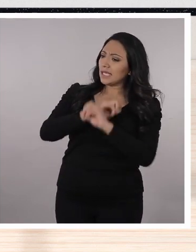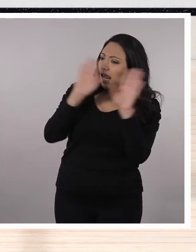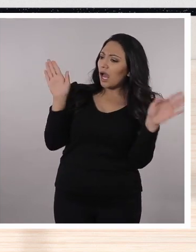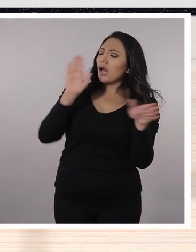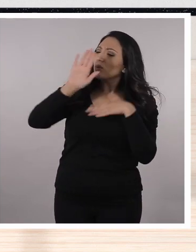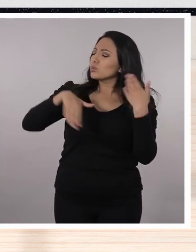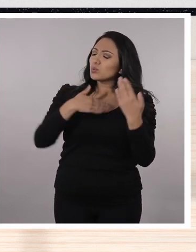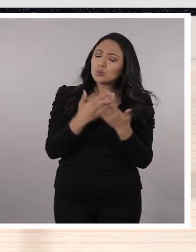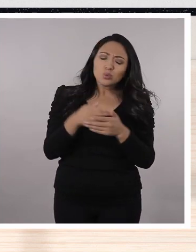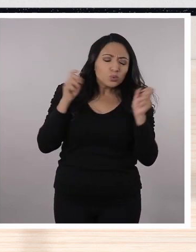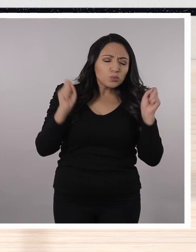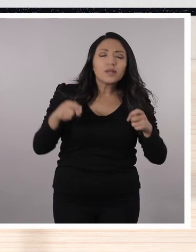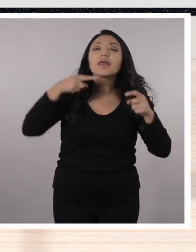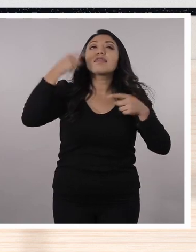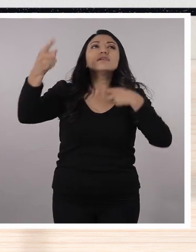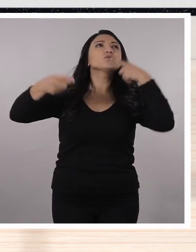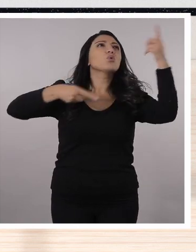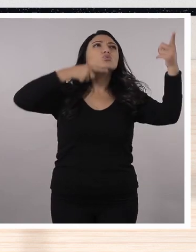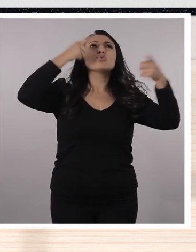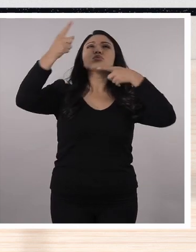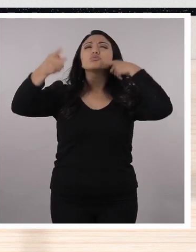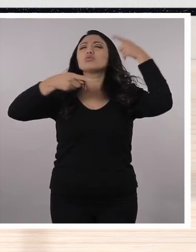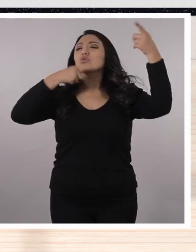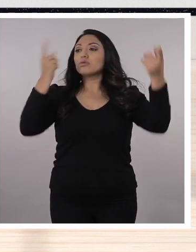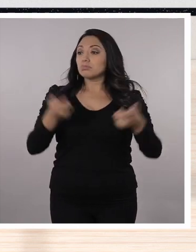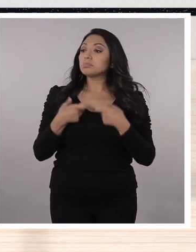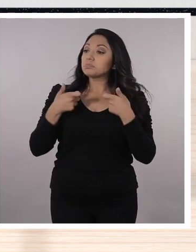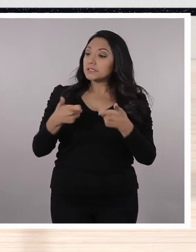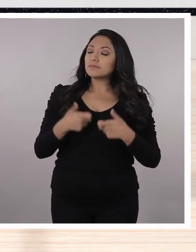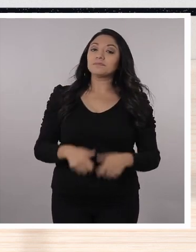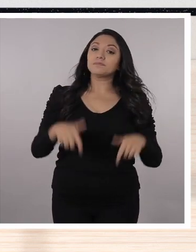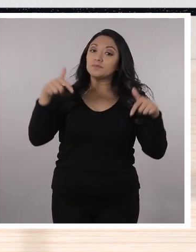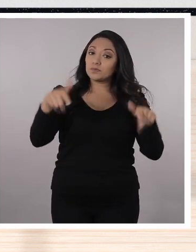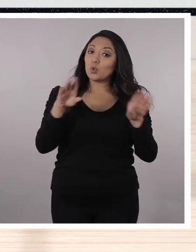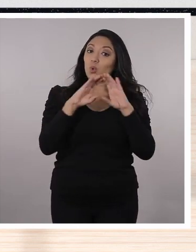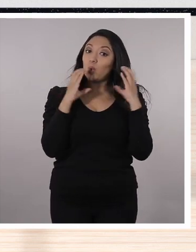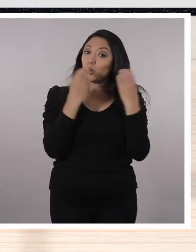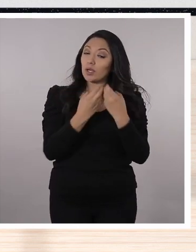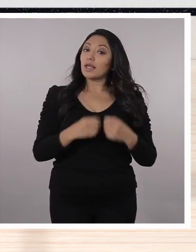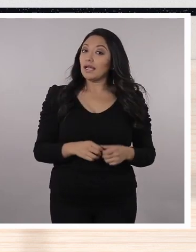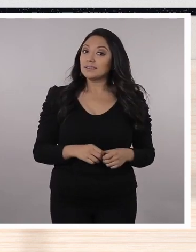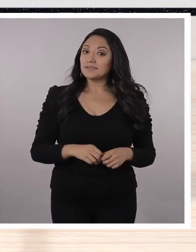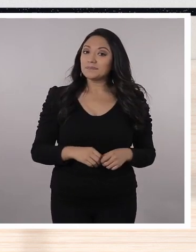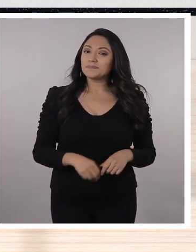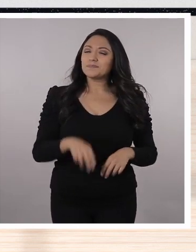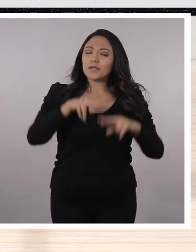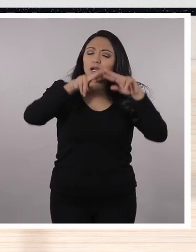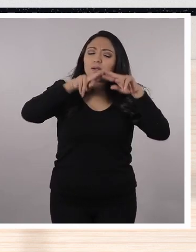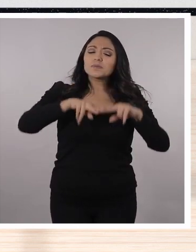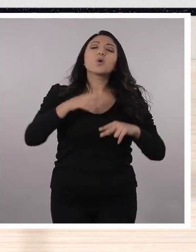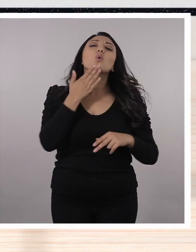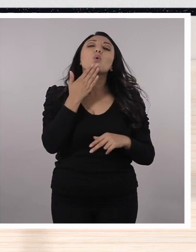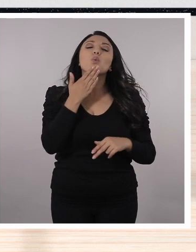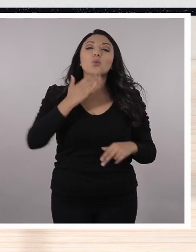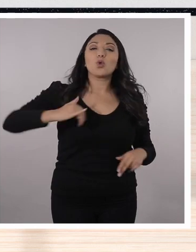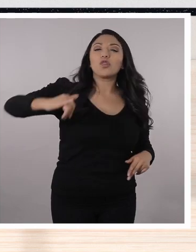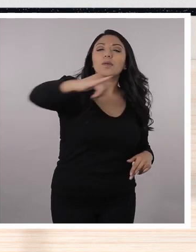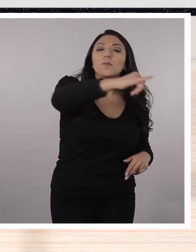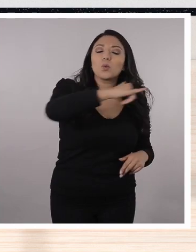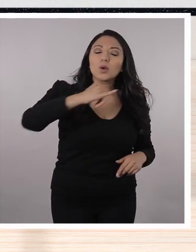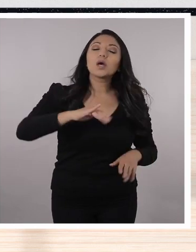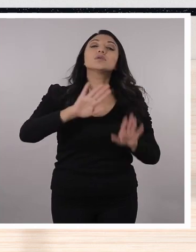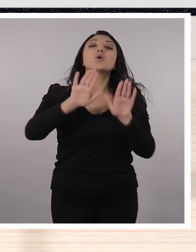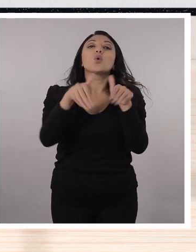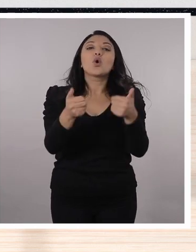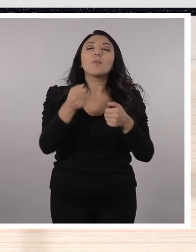todos y todas podemos ser grandes oradores. Y de eso vamos a hablar en la clase de hoy. Vamos a revisar la democracia, el origen